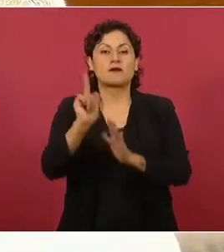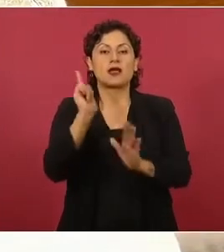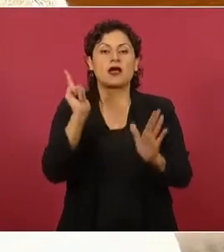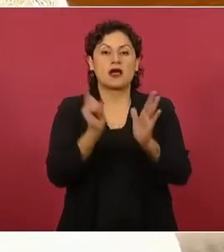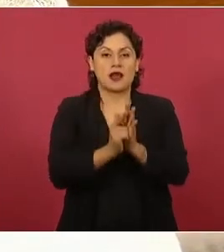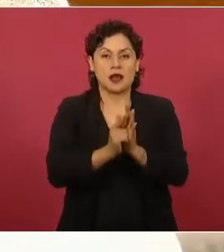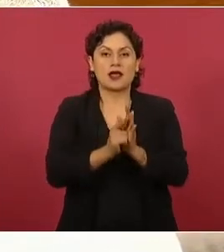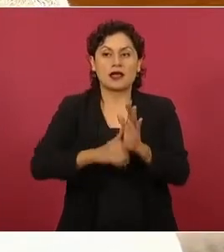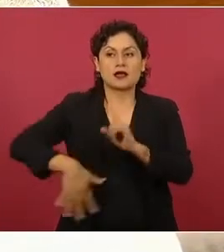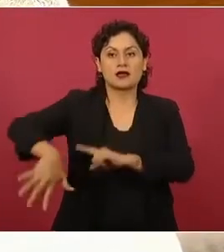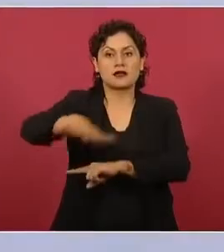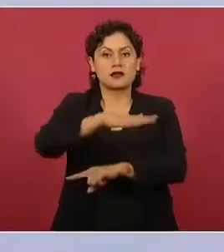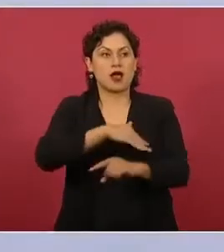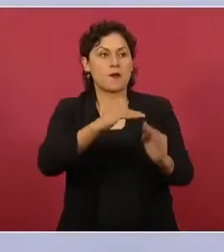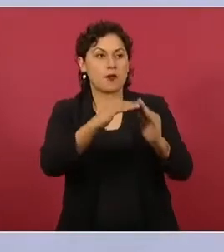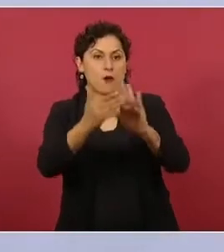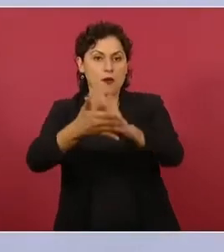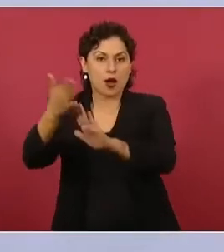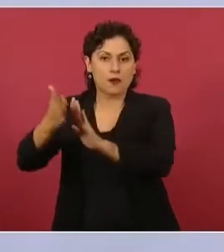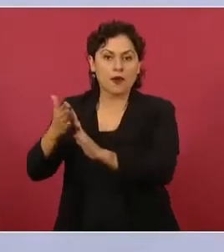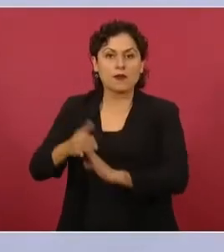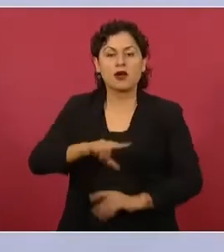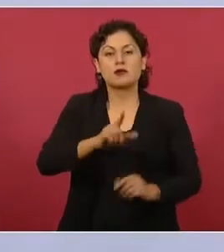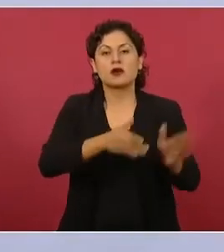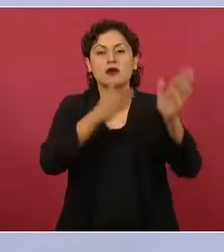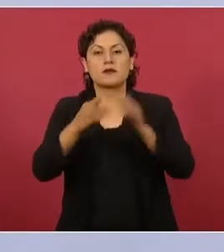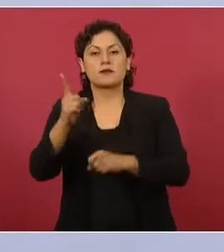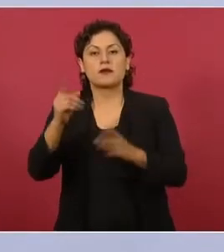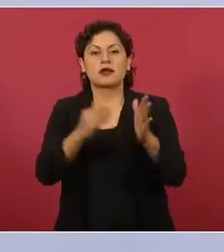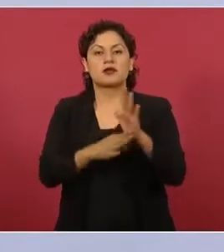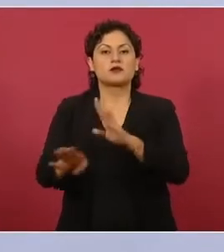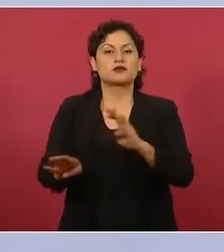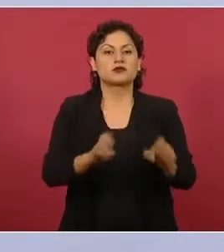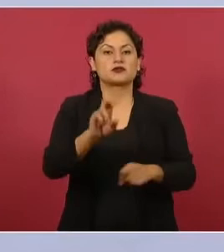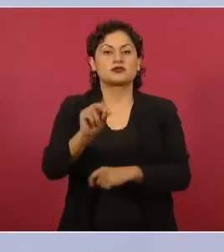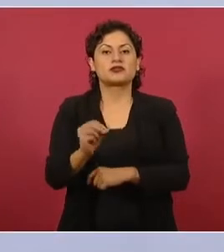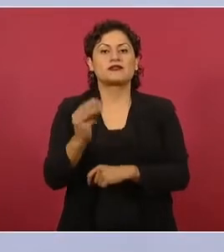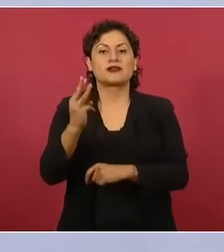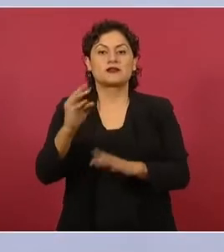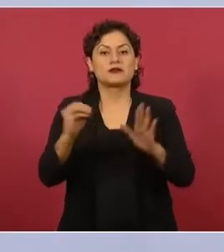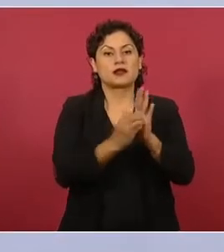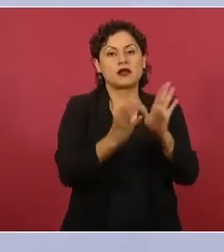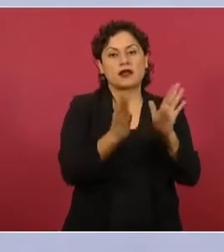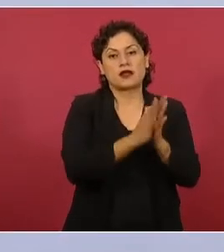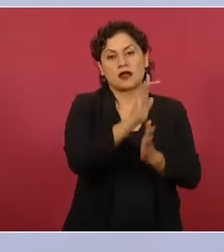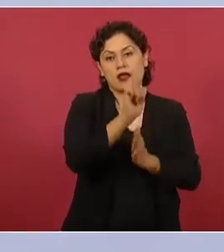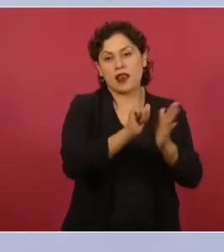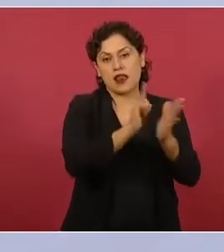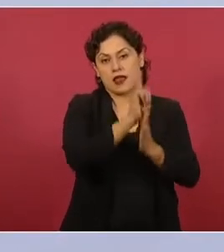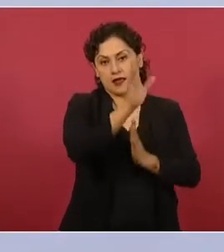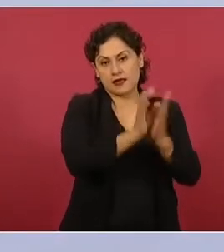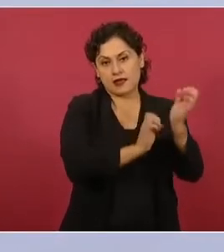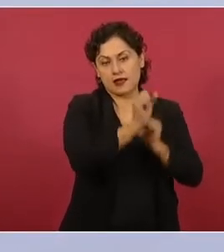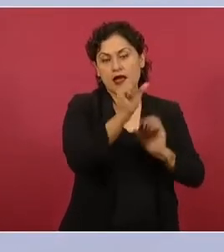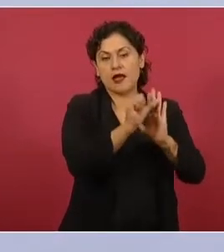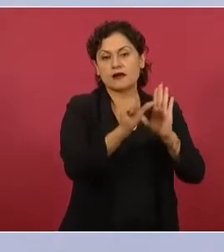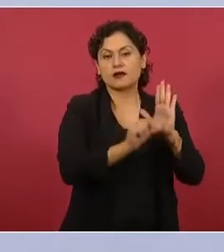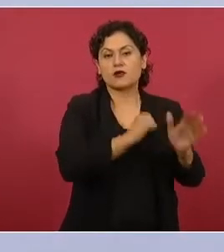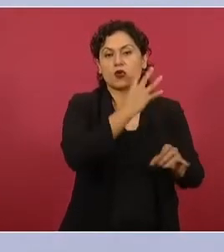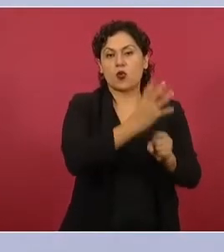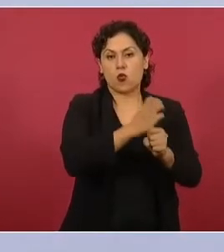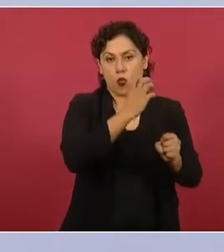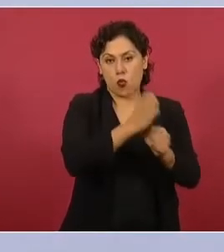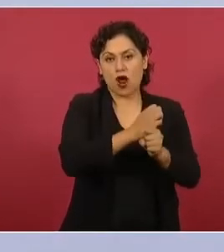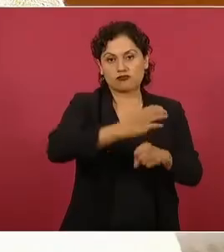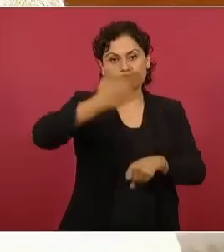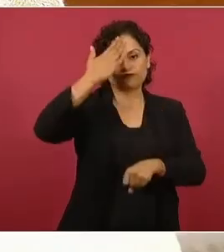hasta 1983 que se incorporó a la Constitución Política, en el artículo 4, la vivienda como un derecho